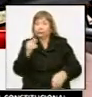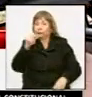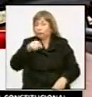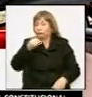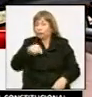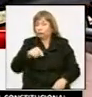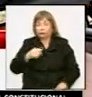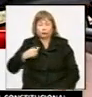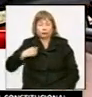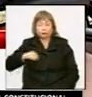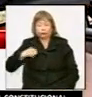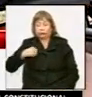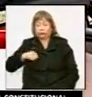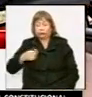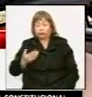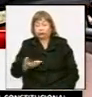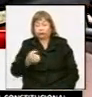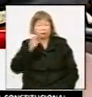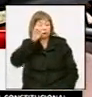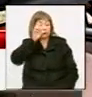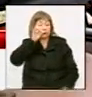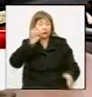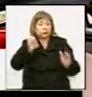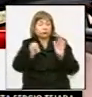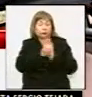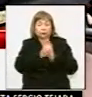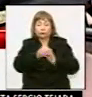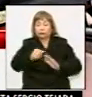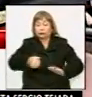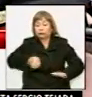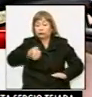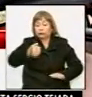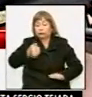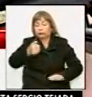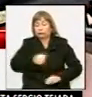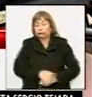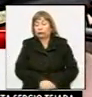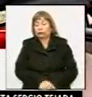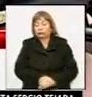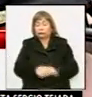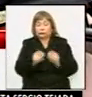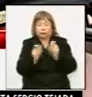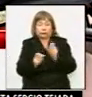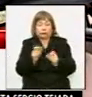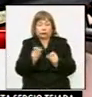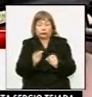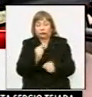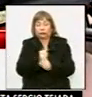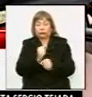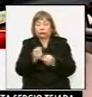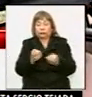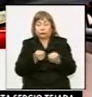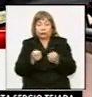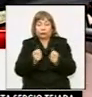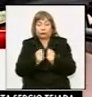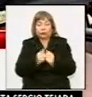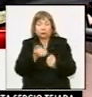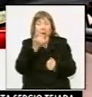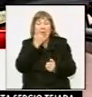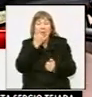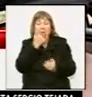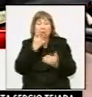un alcalde, por ejemplo, el gerente o la persona de contratación de logística comete un